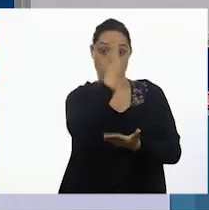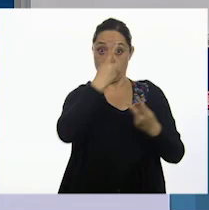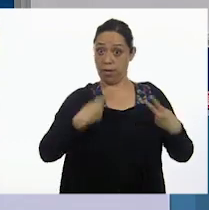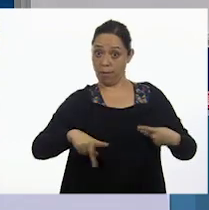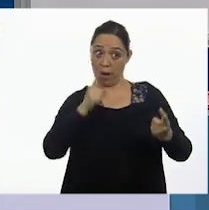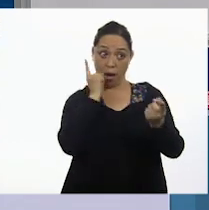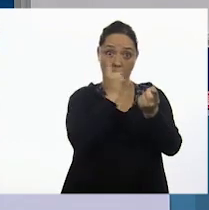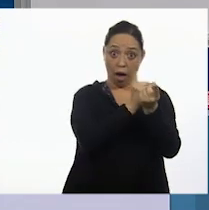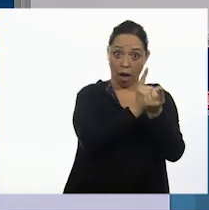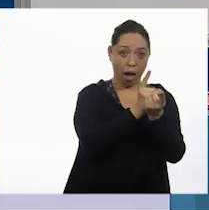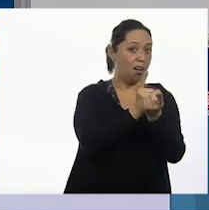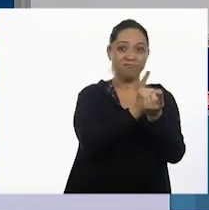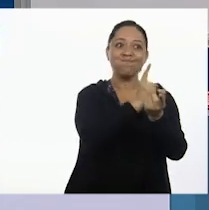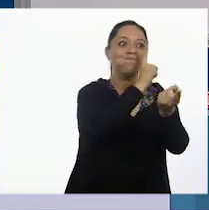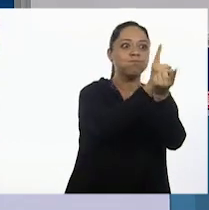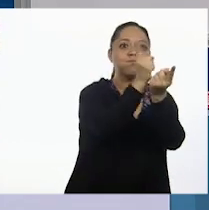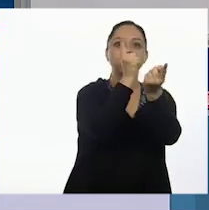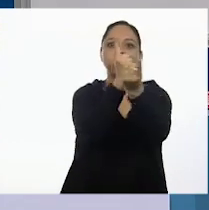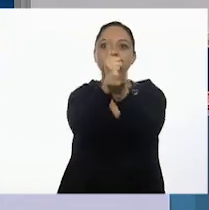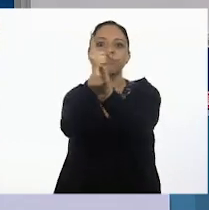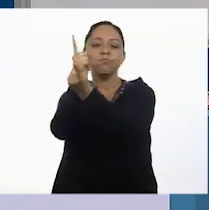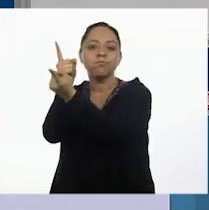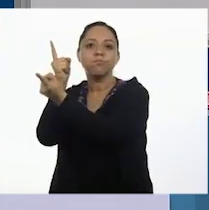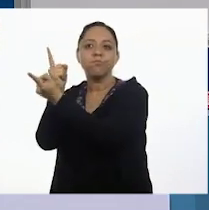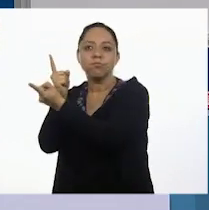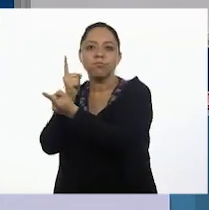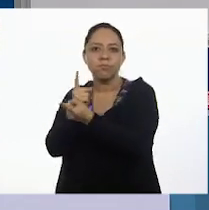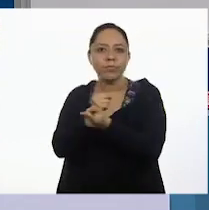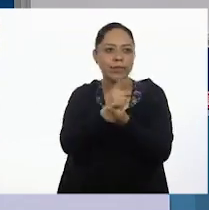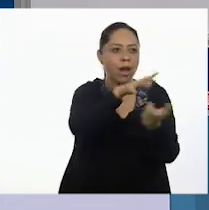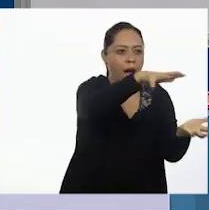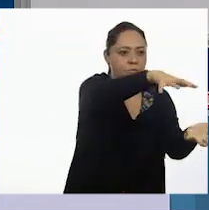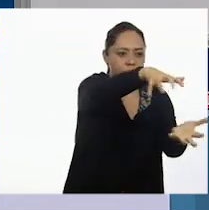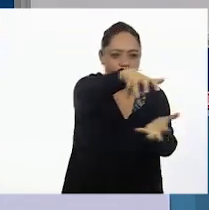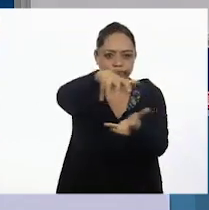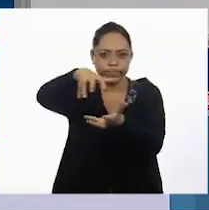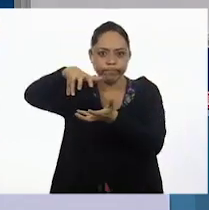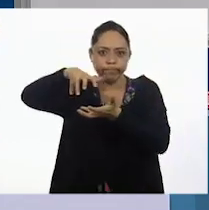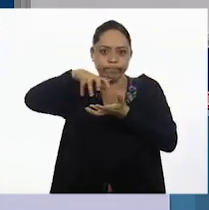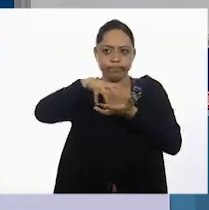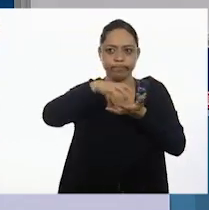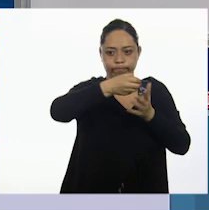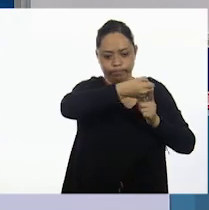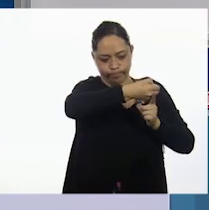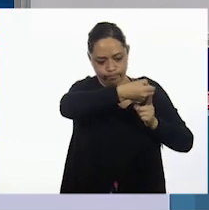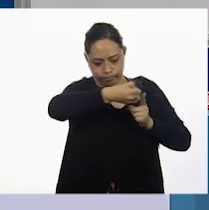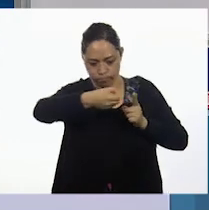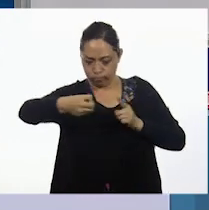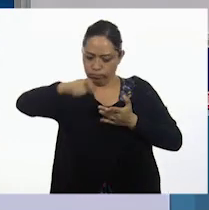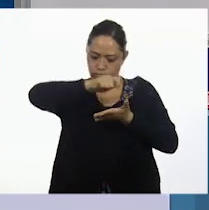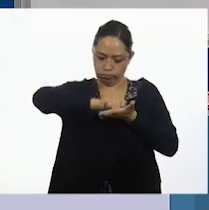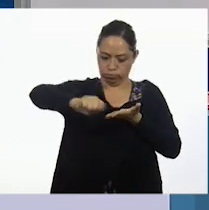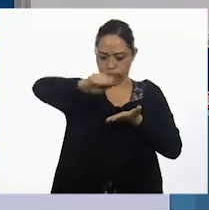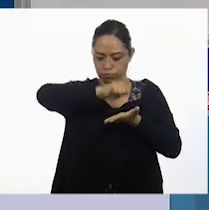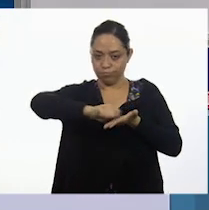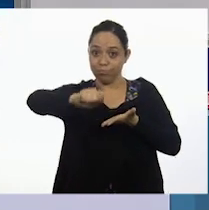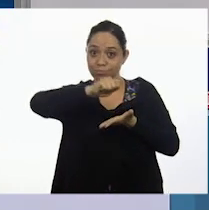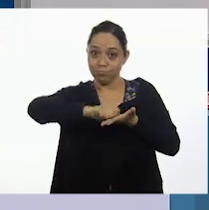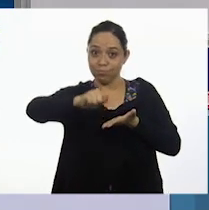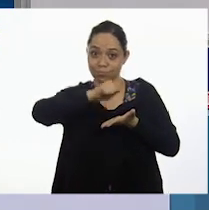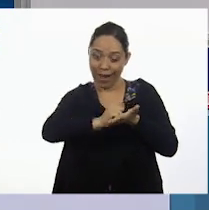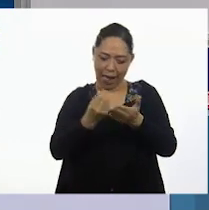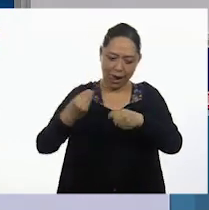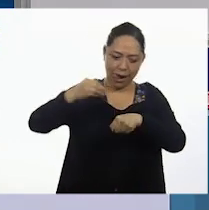a varias, y tienen que reconstruir la leyenda para poder escribirlas y darles ese toque que se requiere